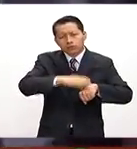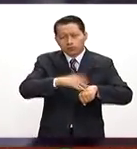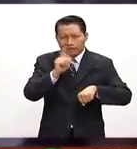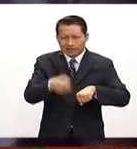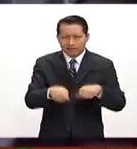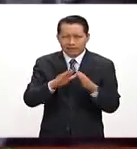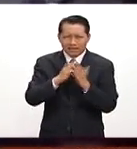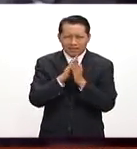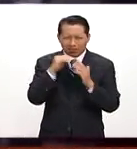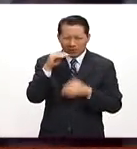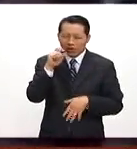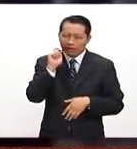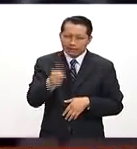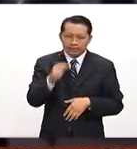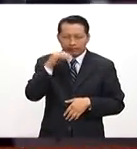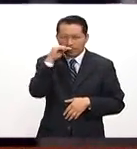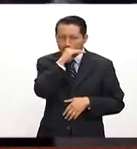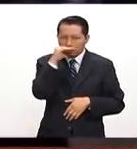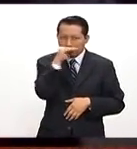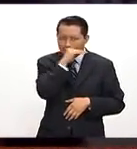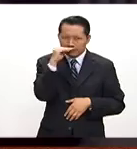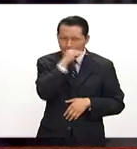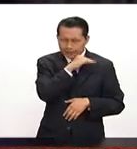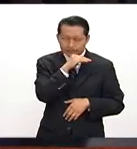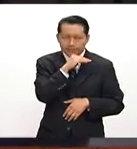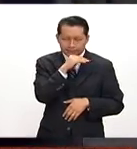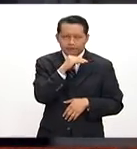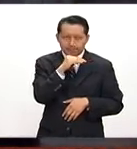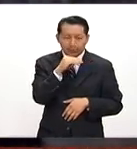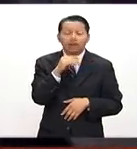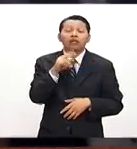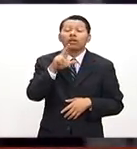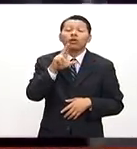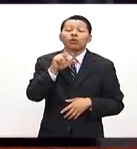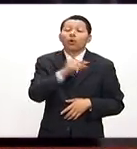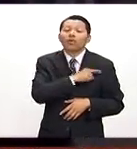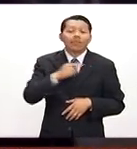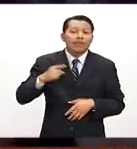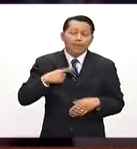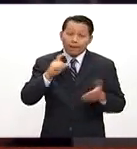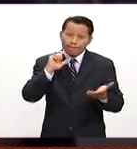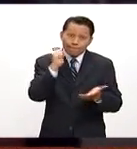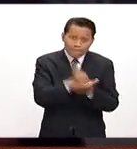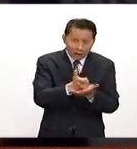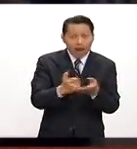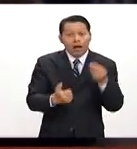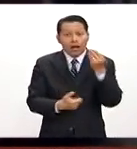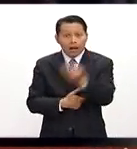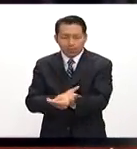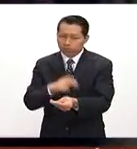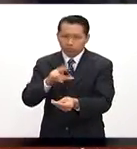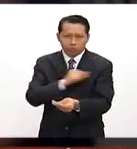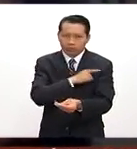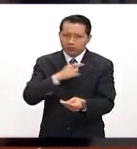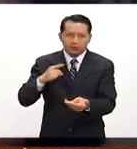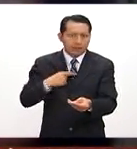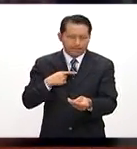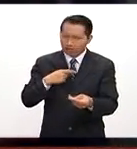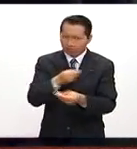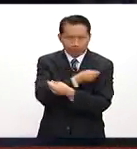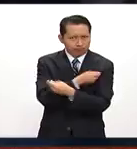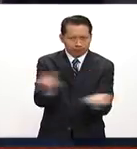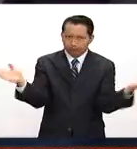de texto son gratuitos y condicionar su entrega al pago de cuotas es un delito. Si alguien lo intenta,